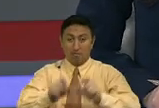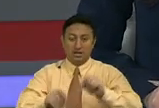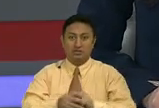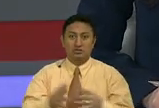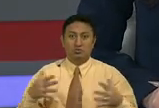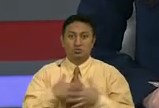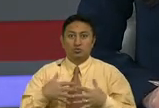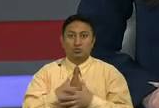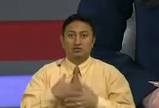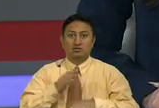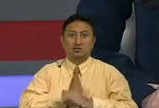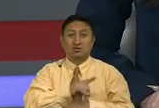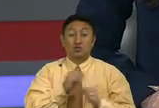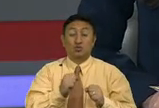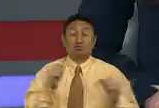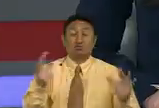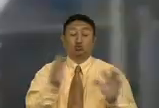este fenómeno natural.